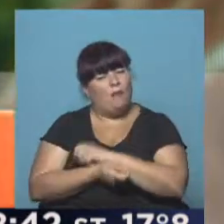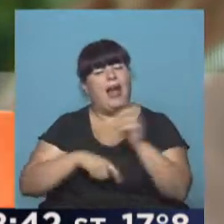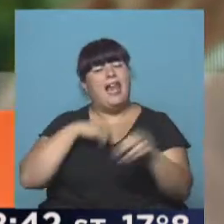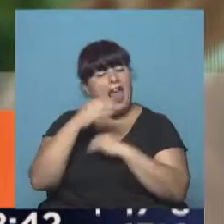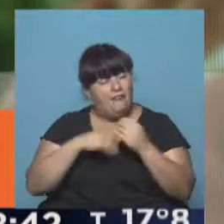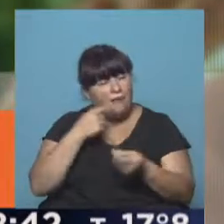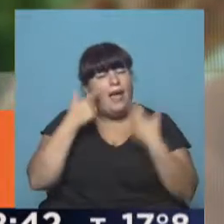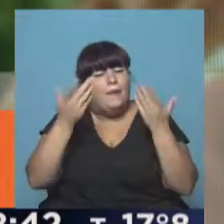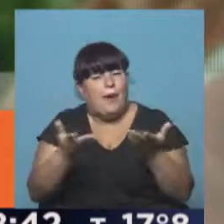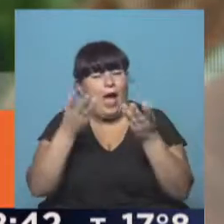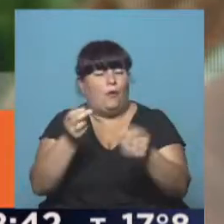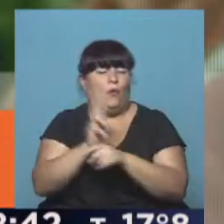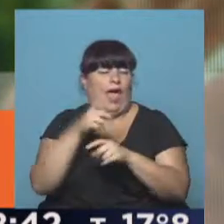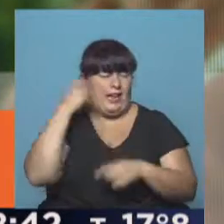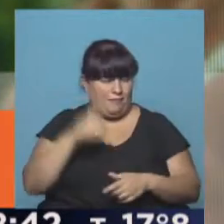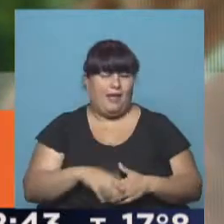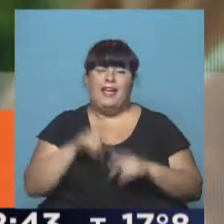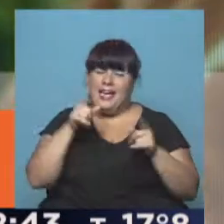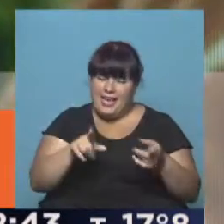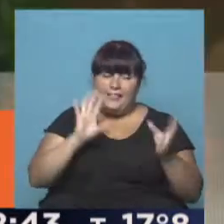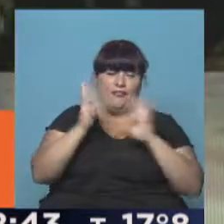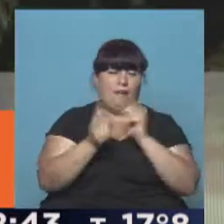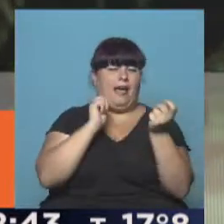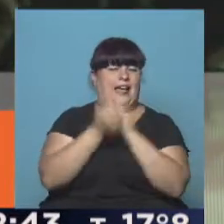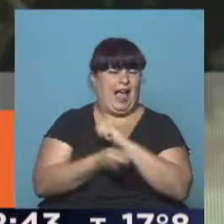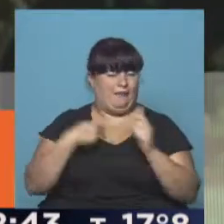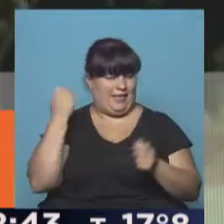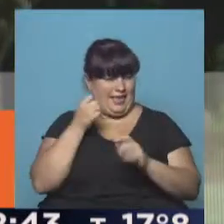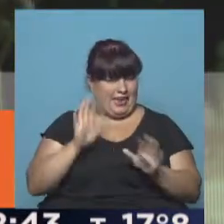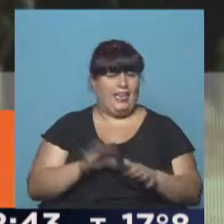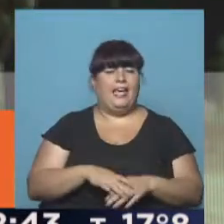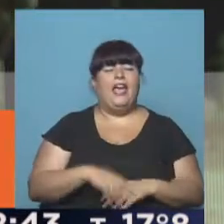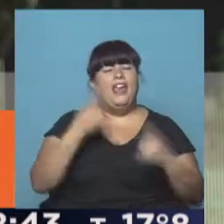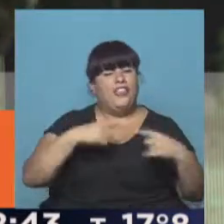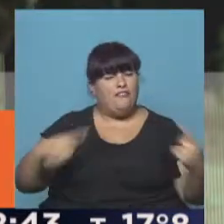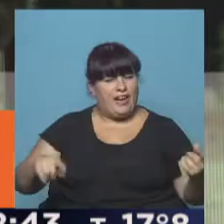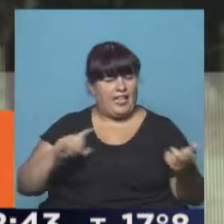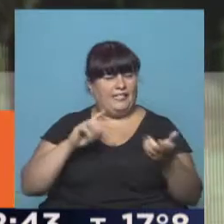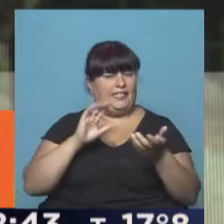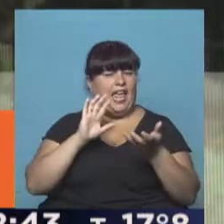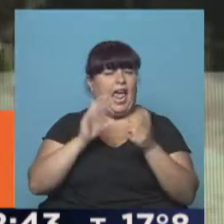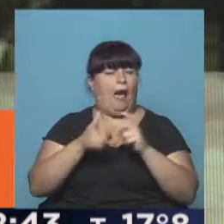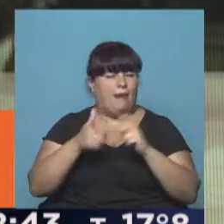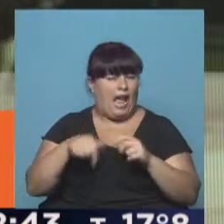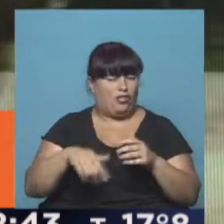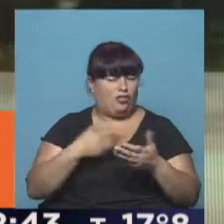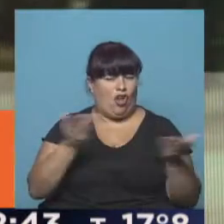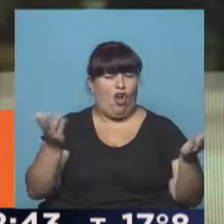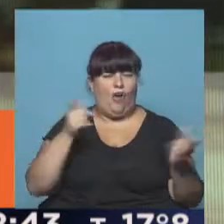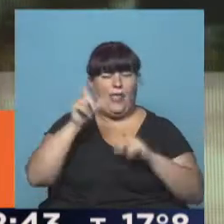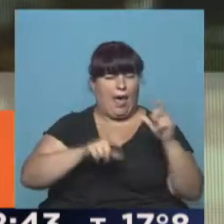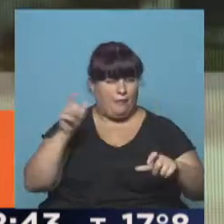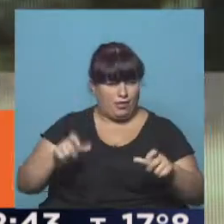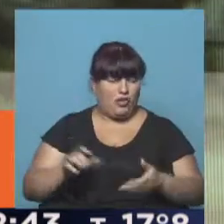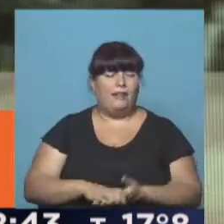familia la que está al servicio del cuidado animal ese es un poco el cambio de paradigma que queremos generar hay diferentes aplicaciones que se han puesto al servicio de los vecinos